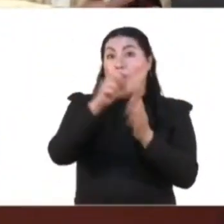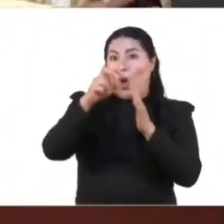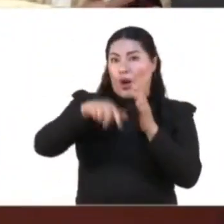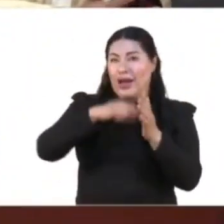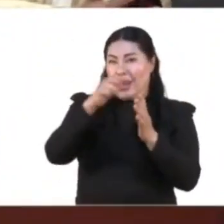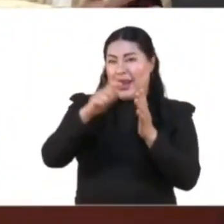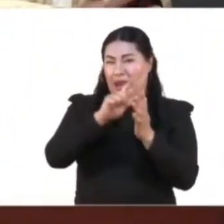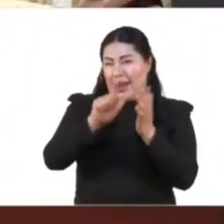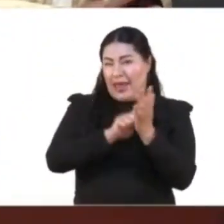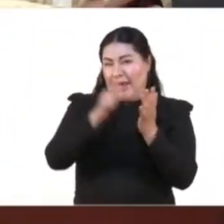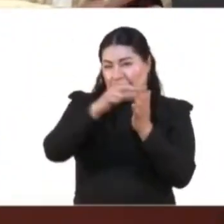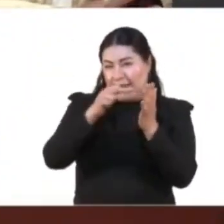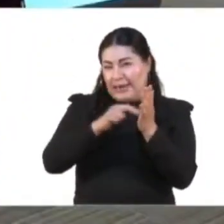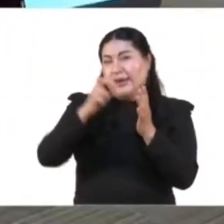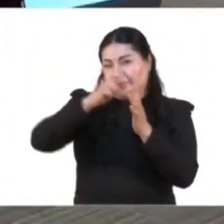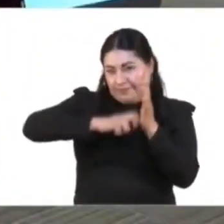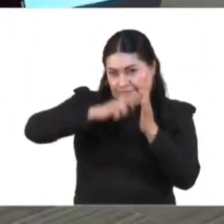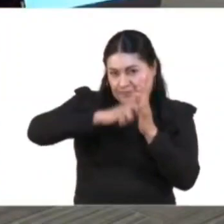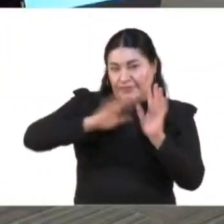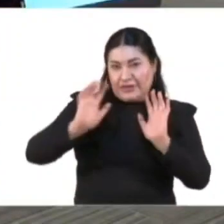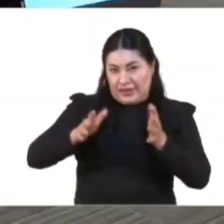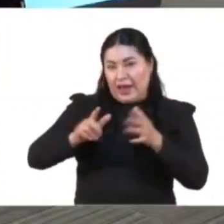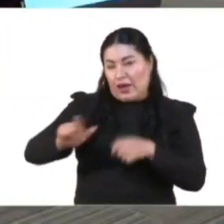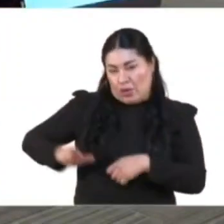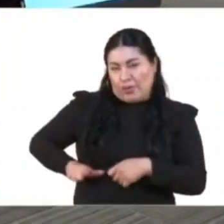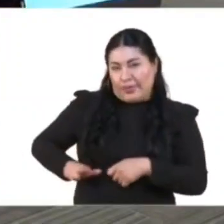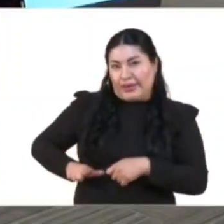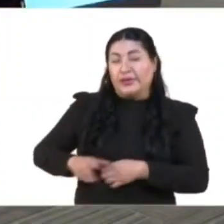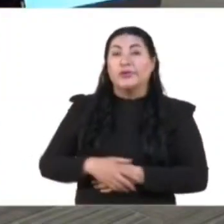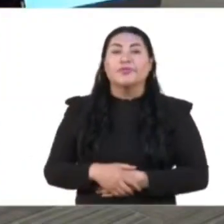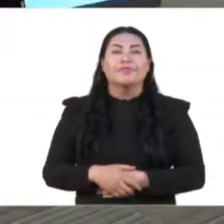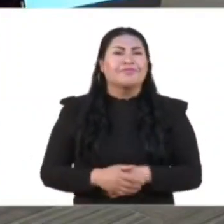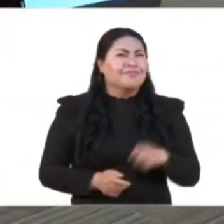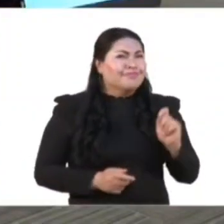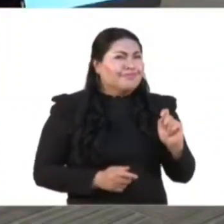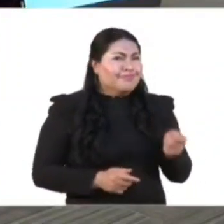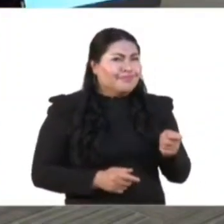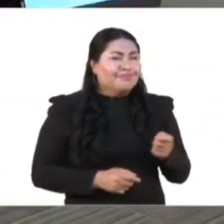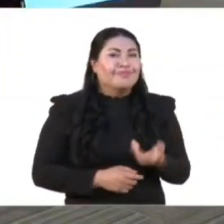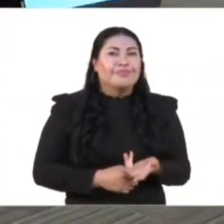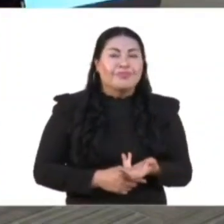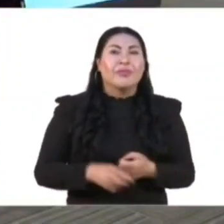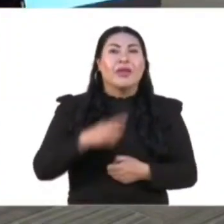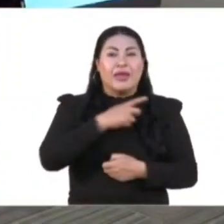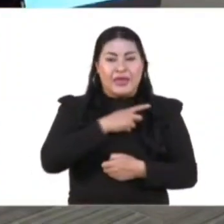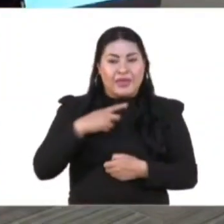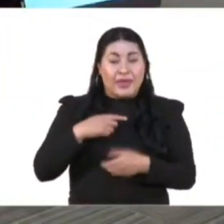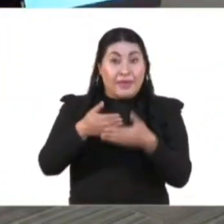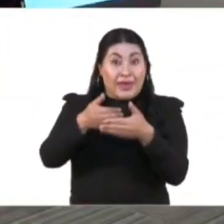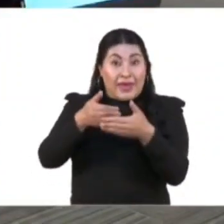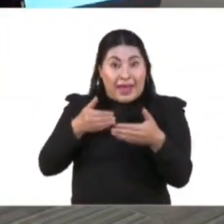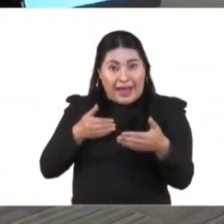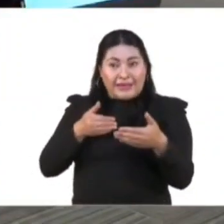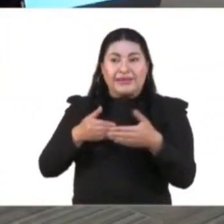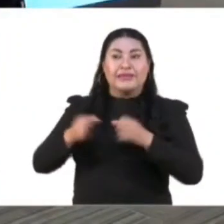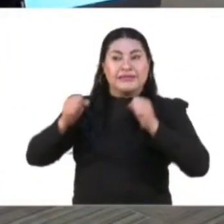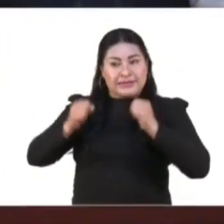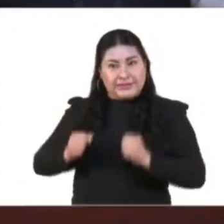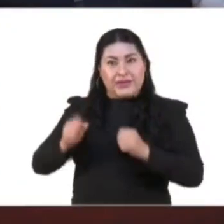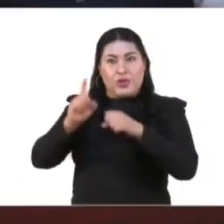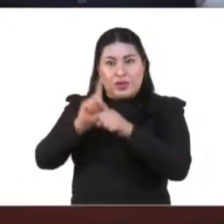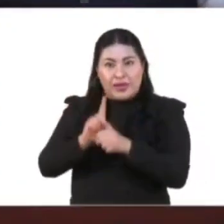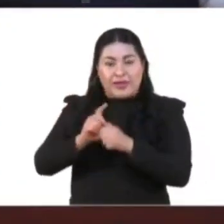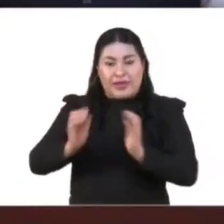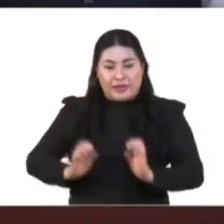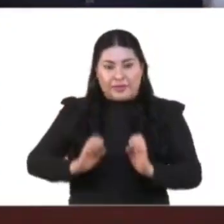en esta administración. Es decir, tiene que pasar Primero, antes que nada, pues la seguridad estructural